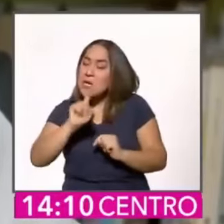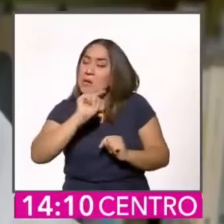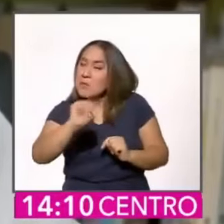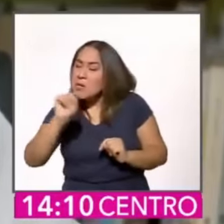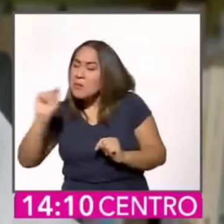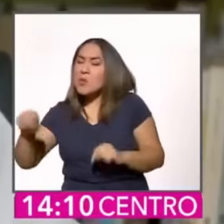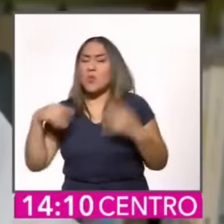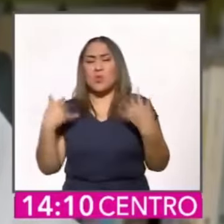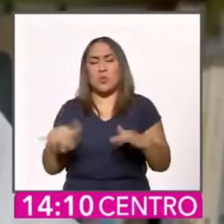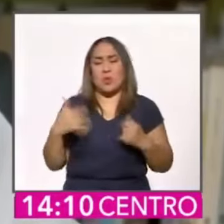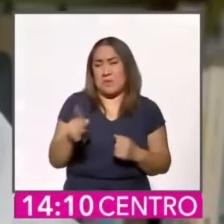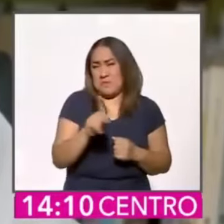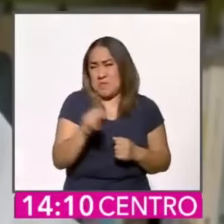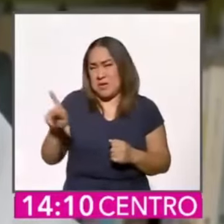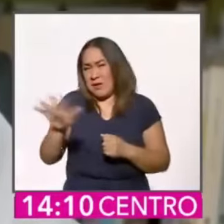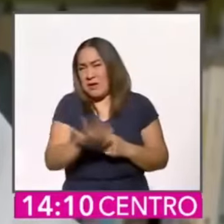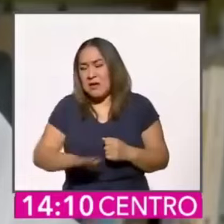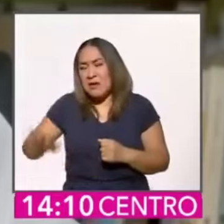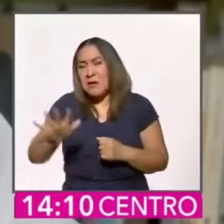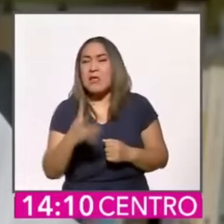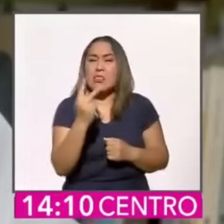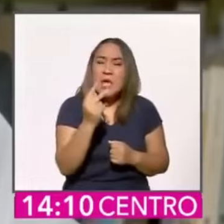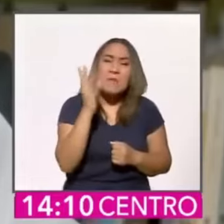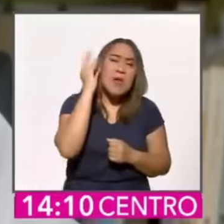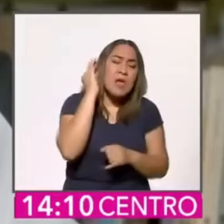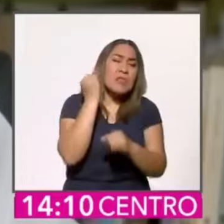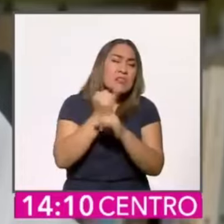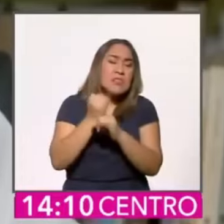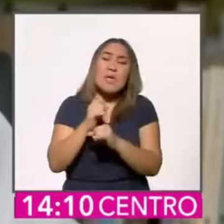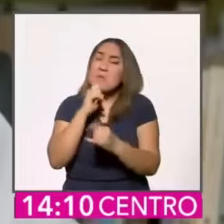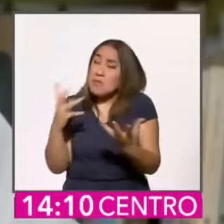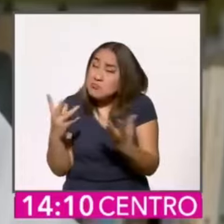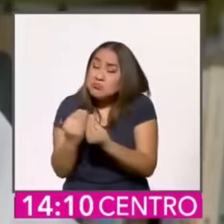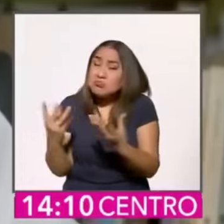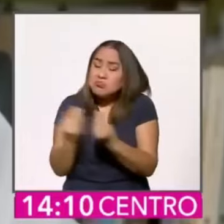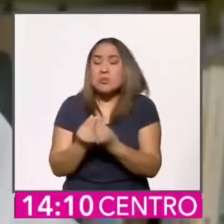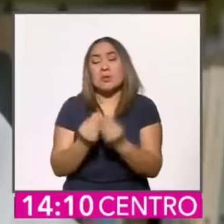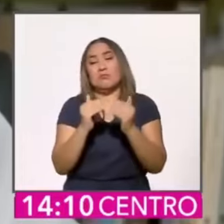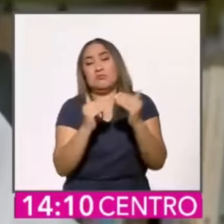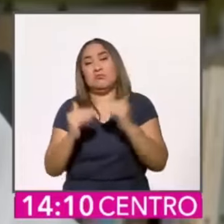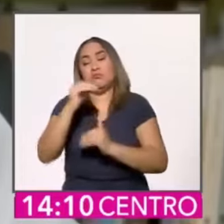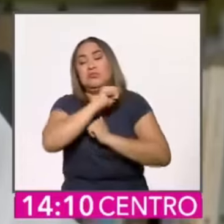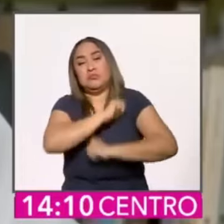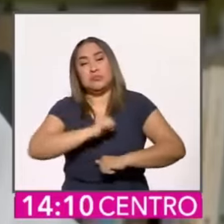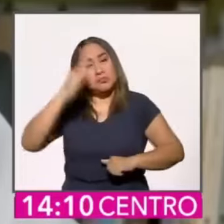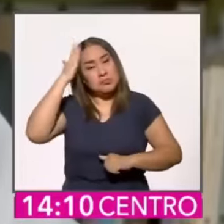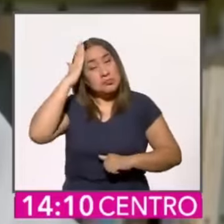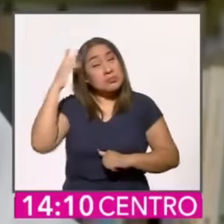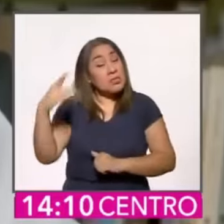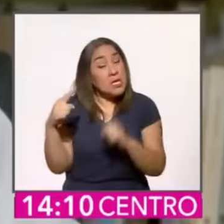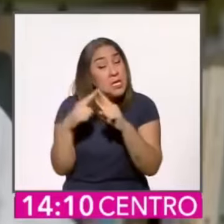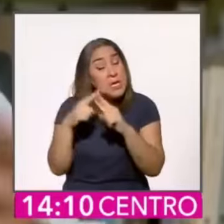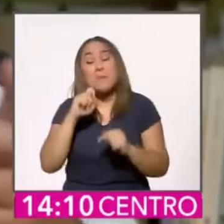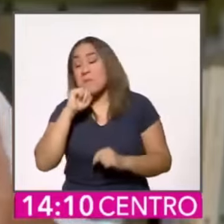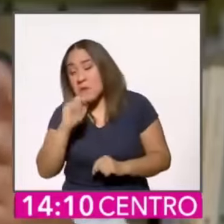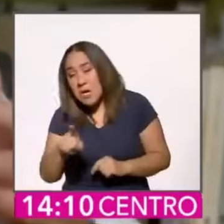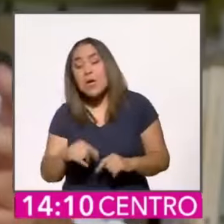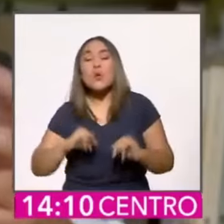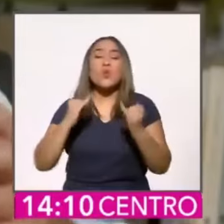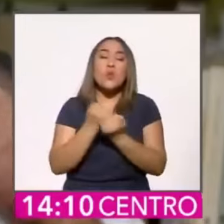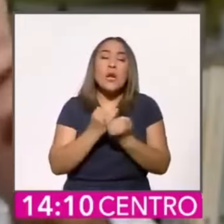la inmensa mayoría de los medios de comunicación masiva, los más altos jerarcas de la Iglesia y los